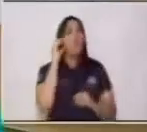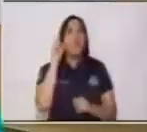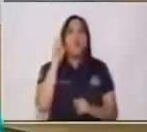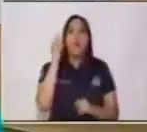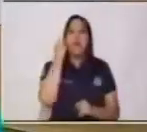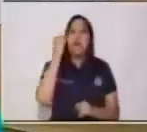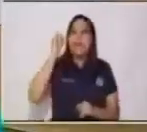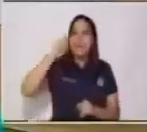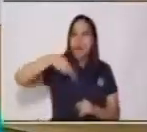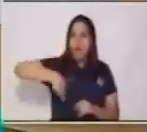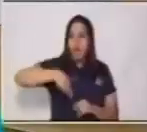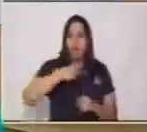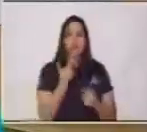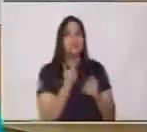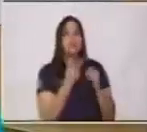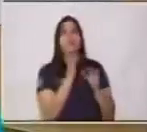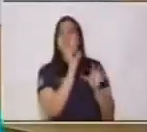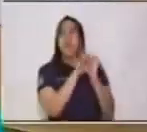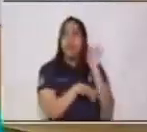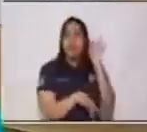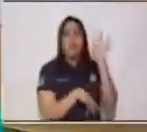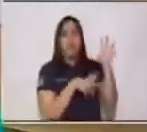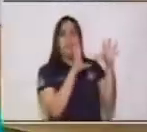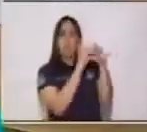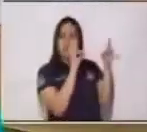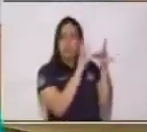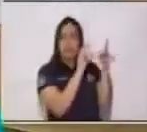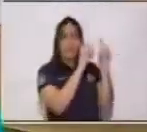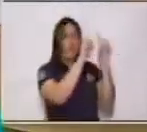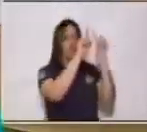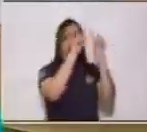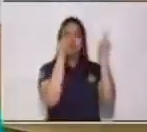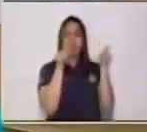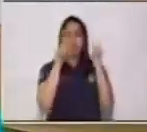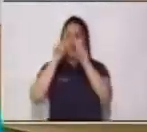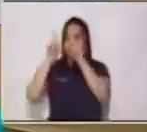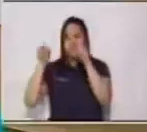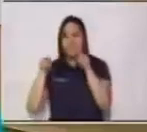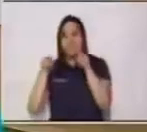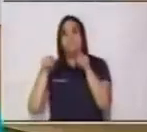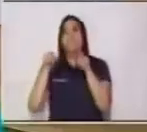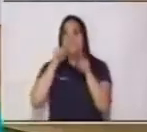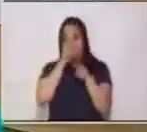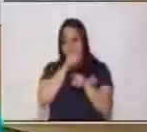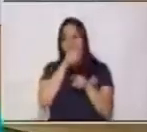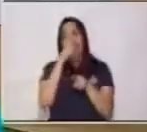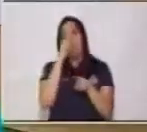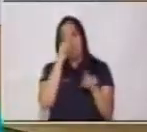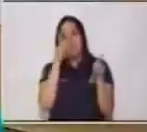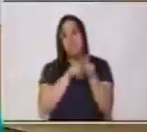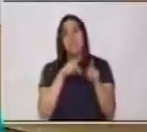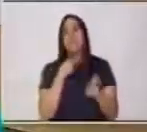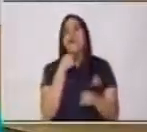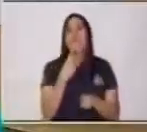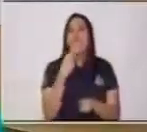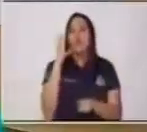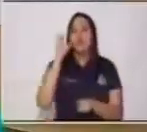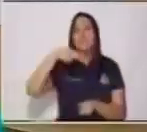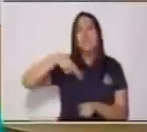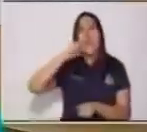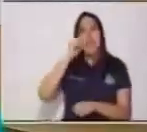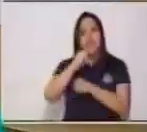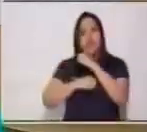te darás cuenta que algunos comentarios aparecen entre paréntesis. Esa también es parte de la voz en off, que va dando las